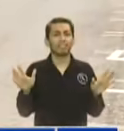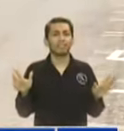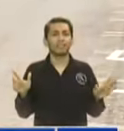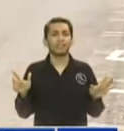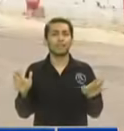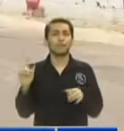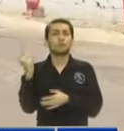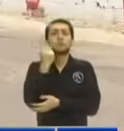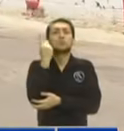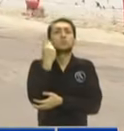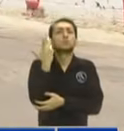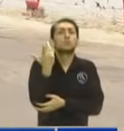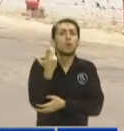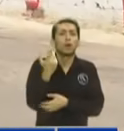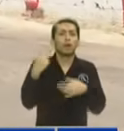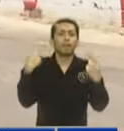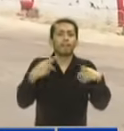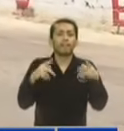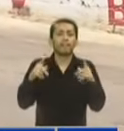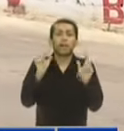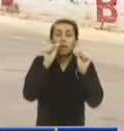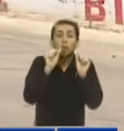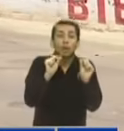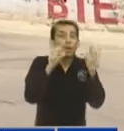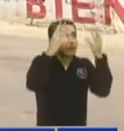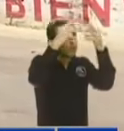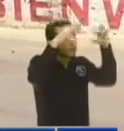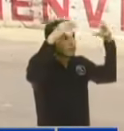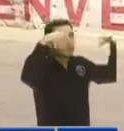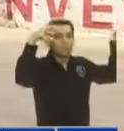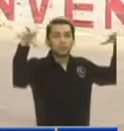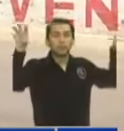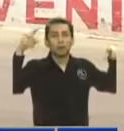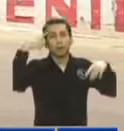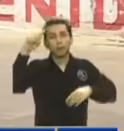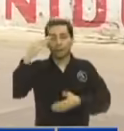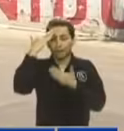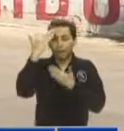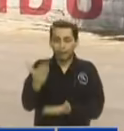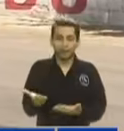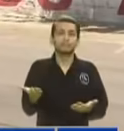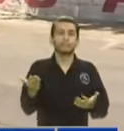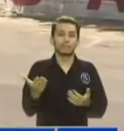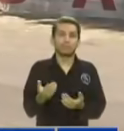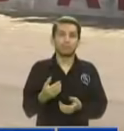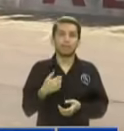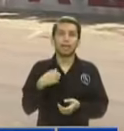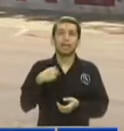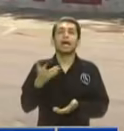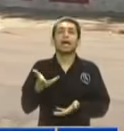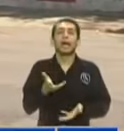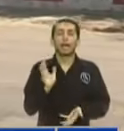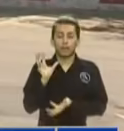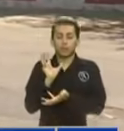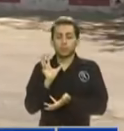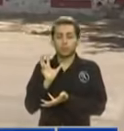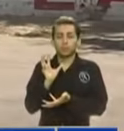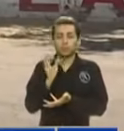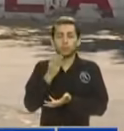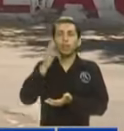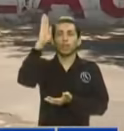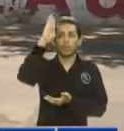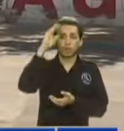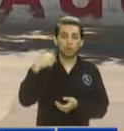solamente los vendedores que vinieron a adornar, siempre para estar agradecidos, como estamos agradecidos con nuestro niño Dios, con nuestro niño de Amatitlán. Hoy no